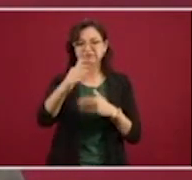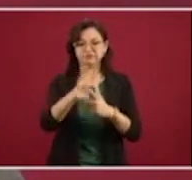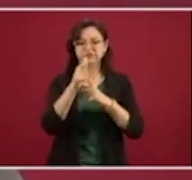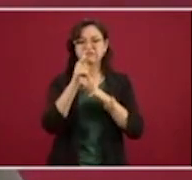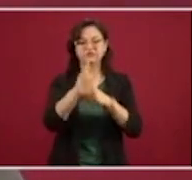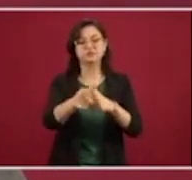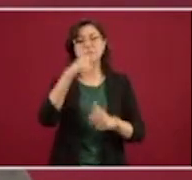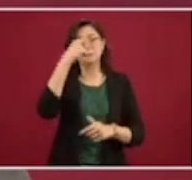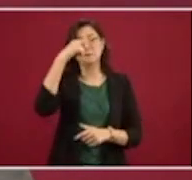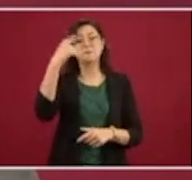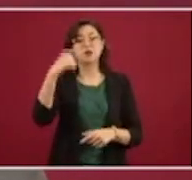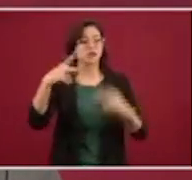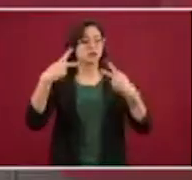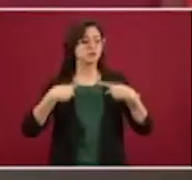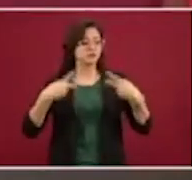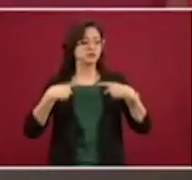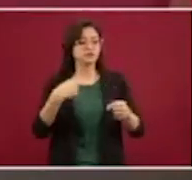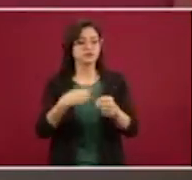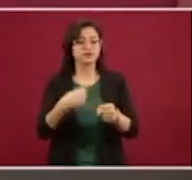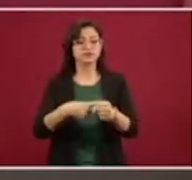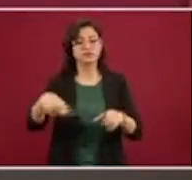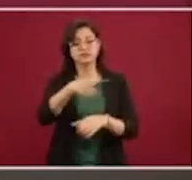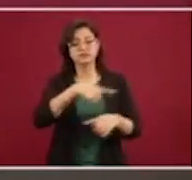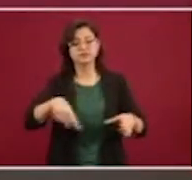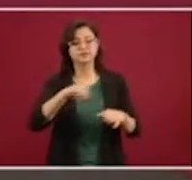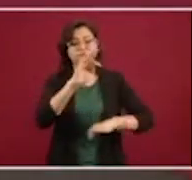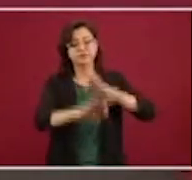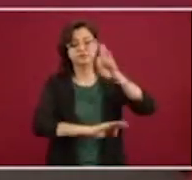cuidar enfermos y salvar vidas.